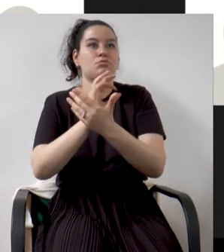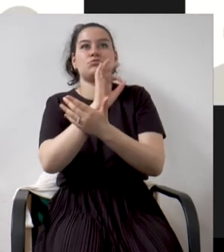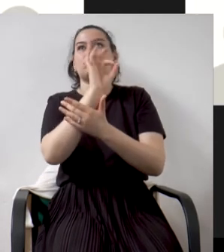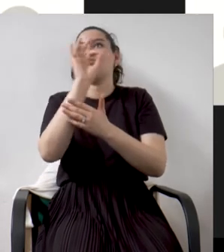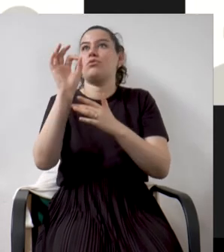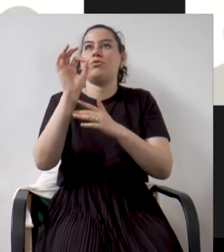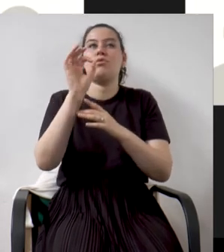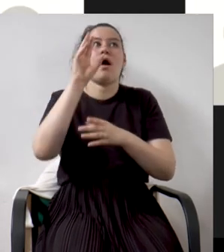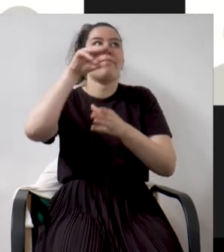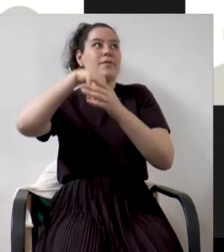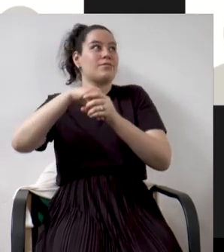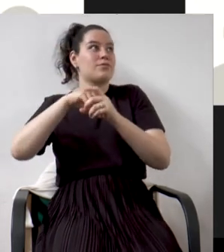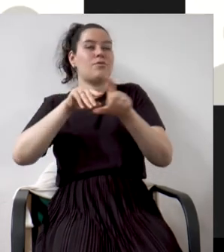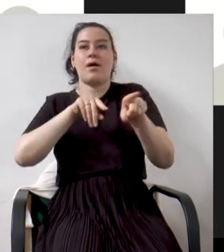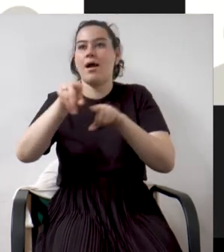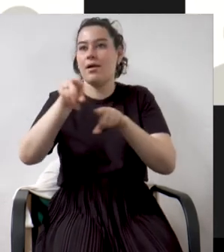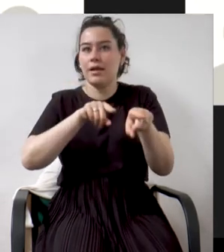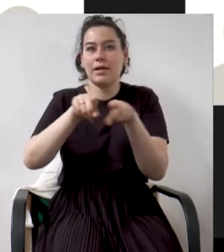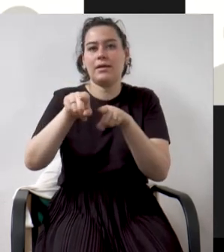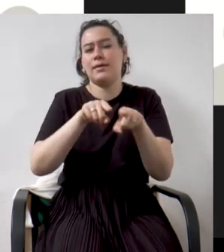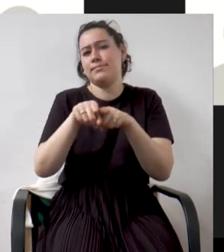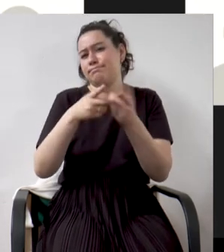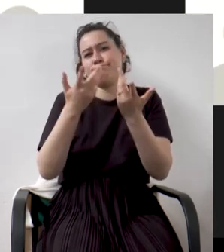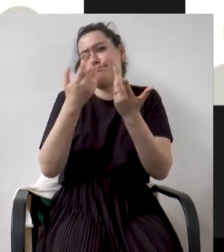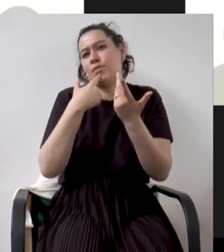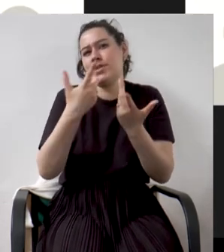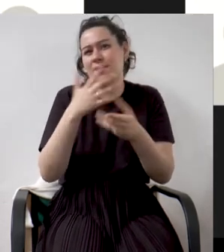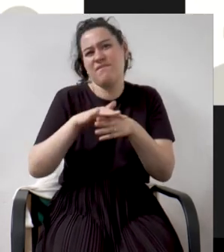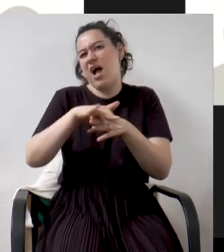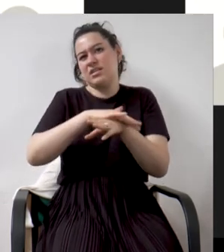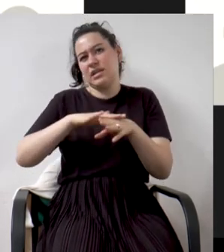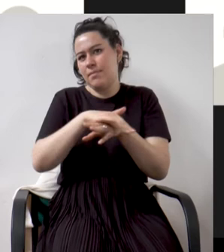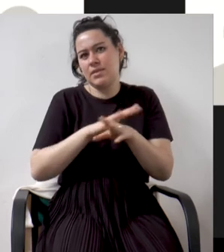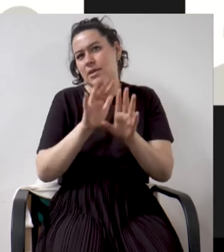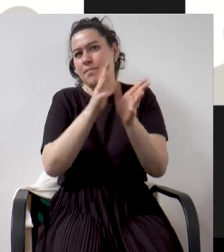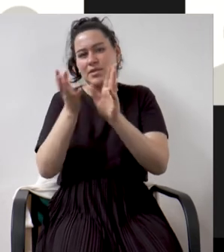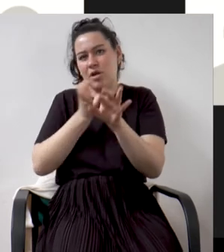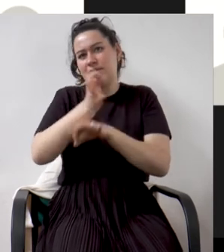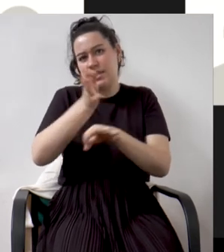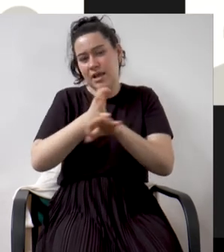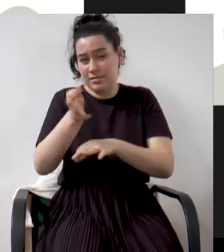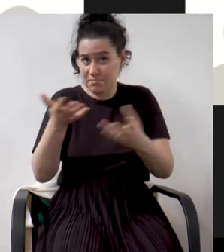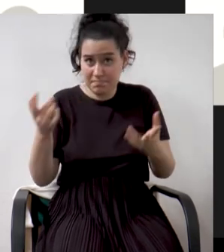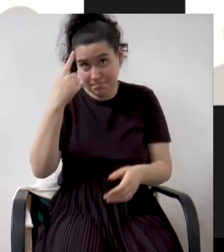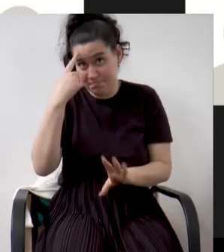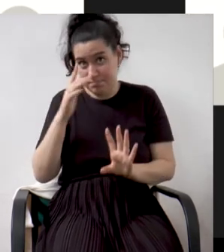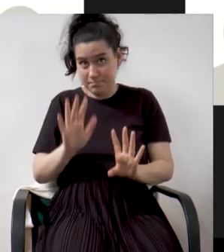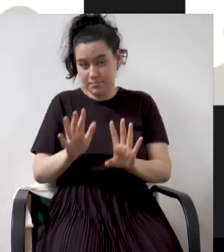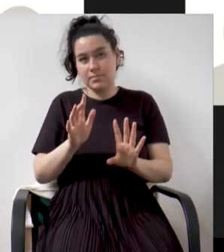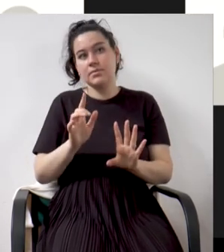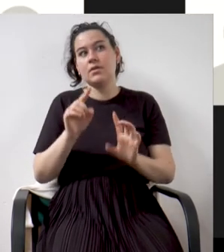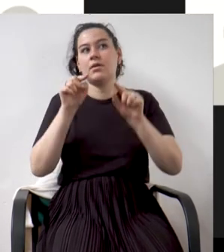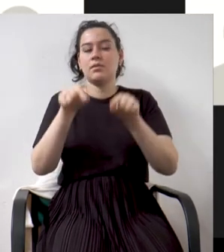integrantes de carreras, digamos que están básicamente llevadas a la enseñanza, etc. Y